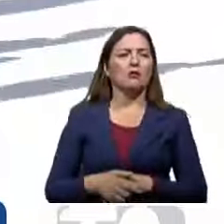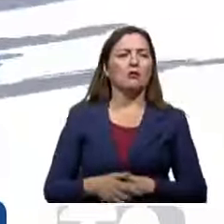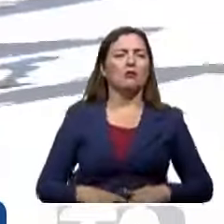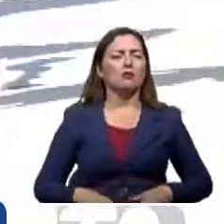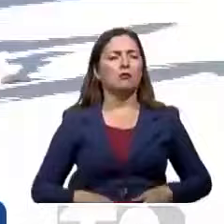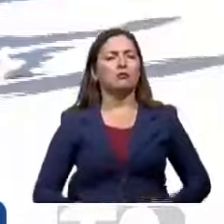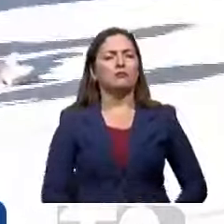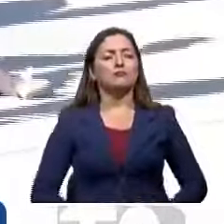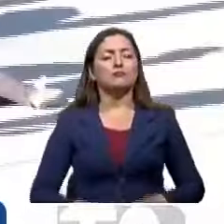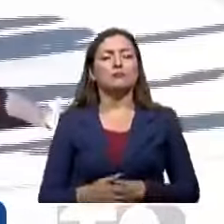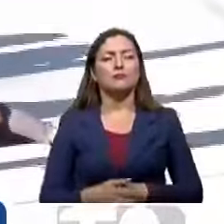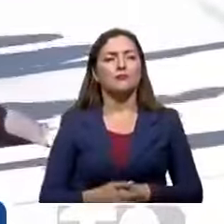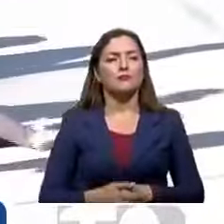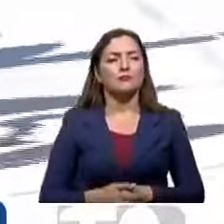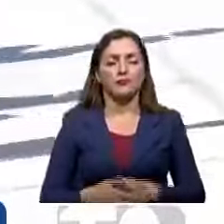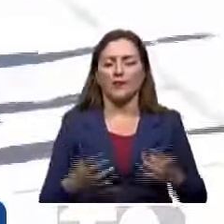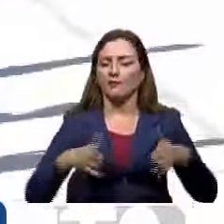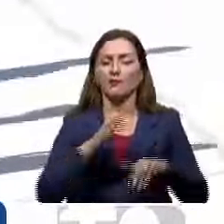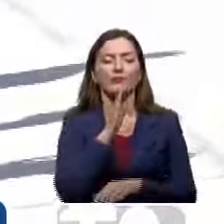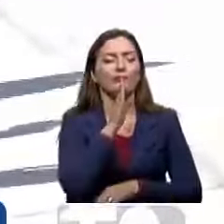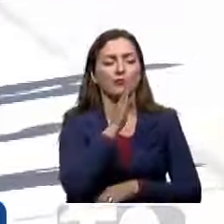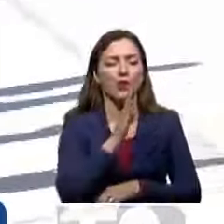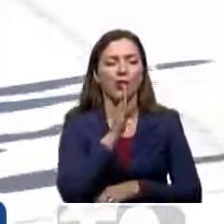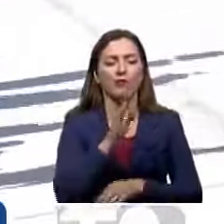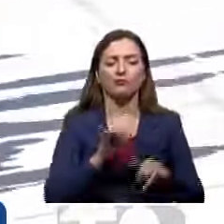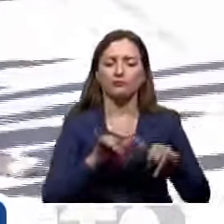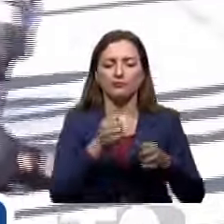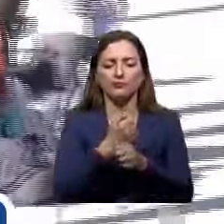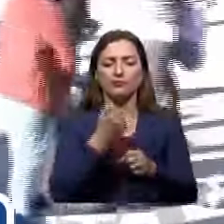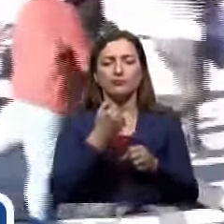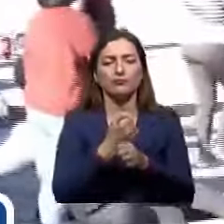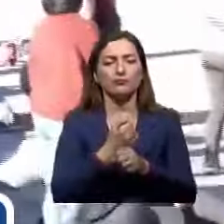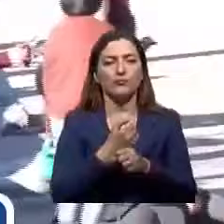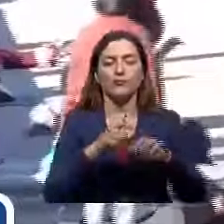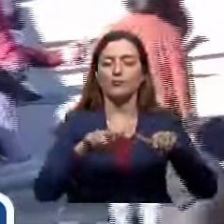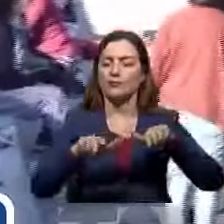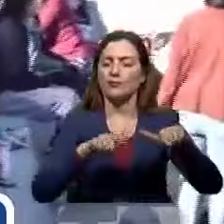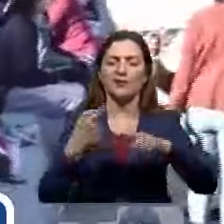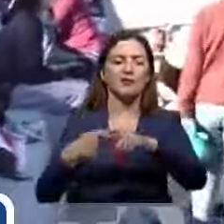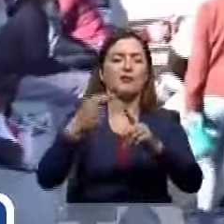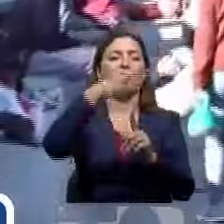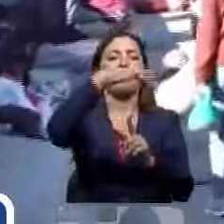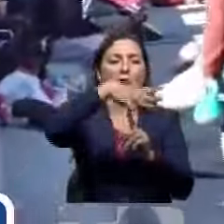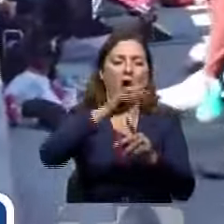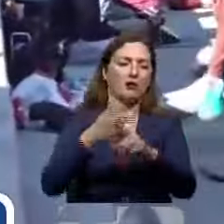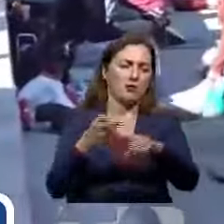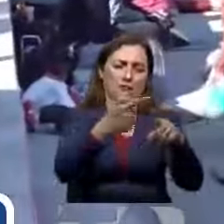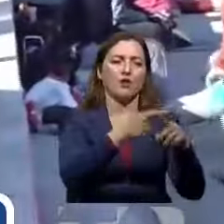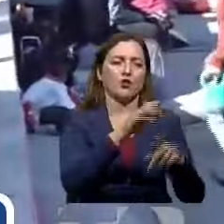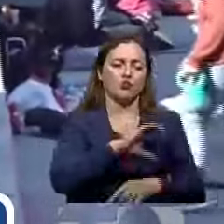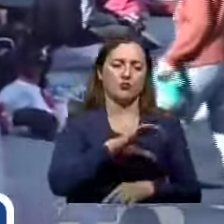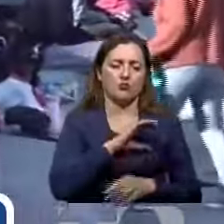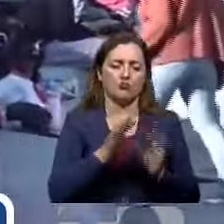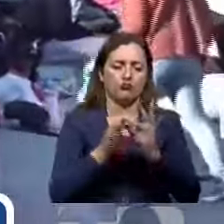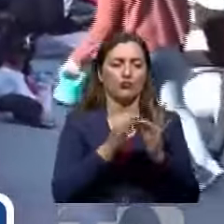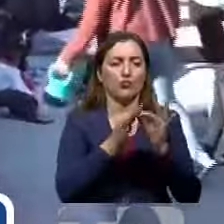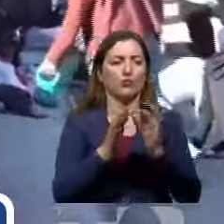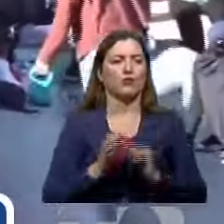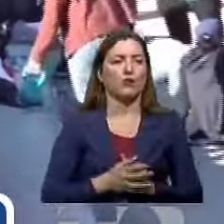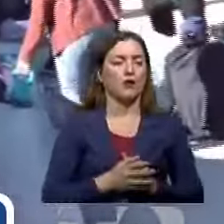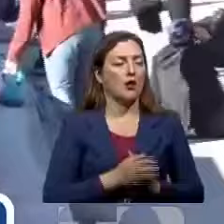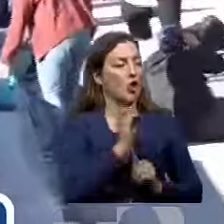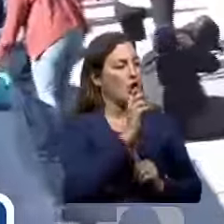Y seguimos y hemos estado siempre continuamente trabajando en este sitio y en los diferentes espacios que está el municipio rehabilitando. Ok,